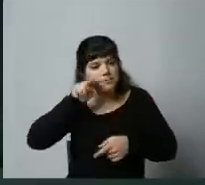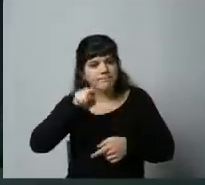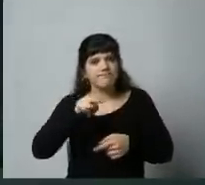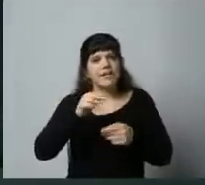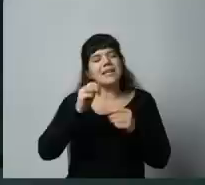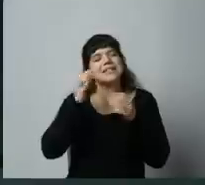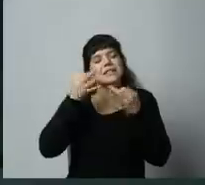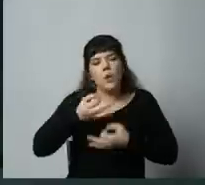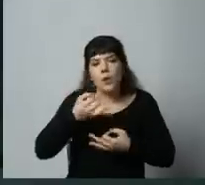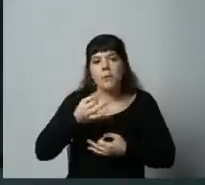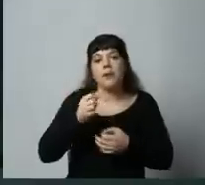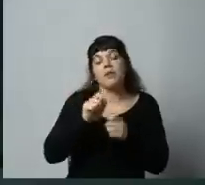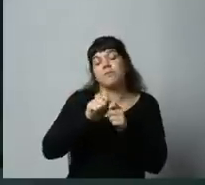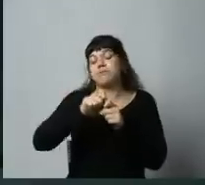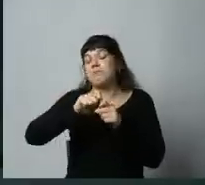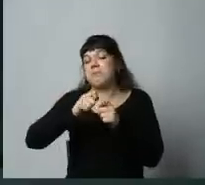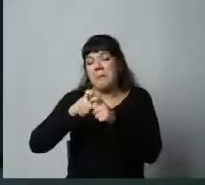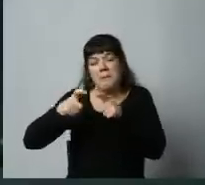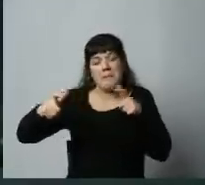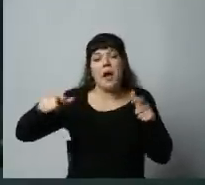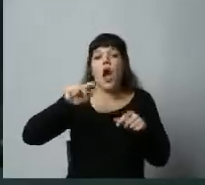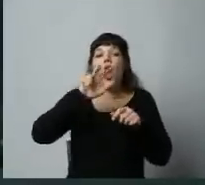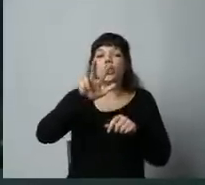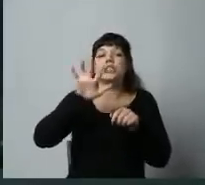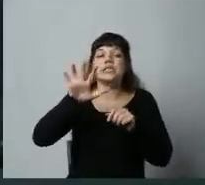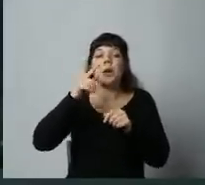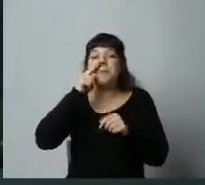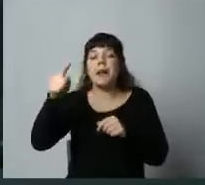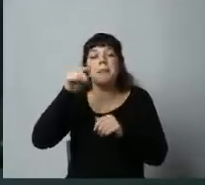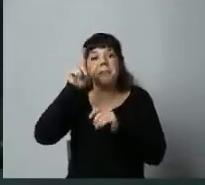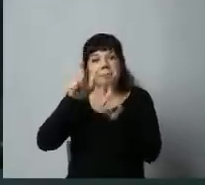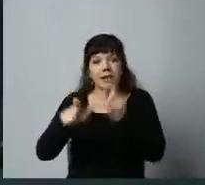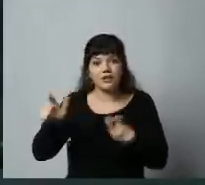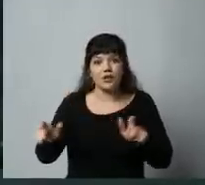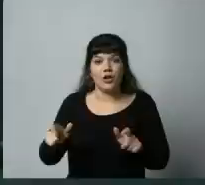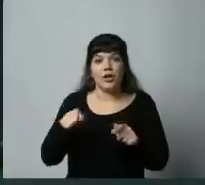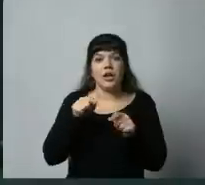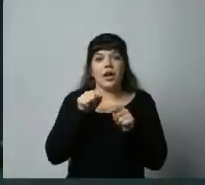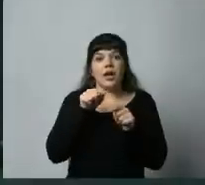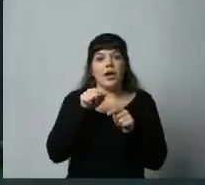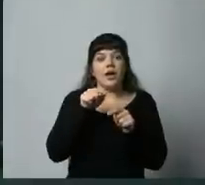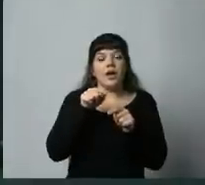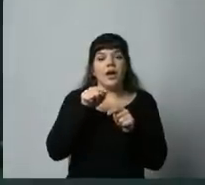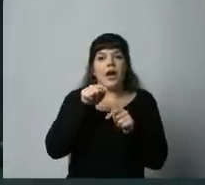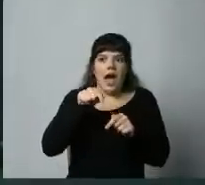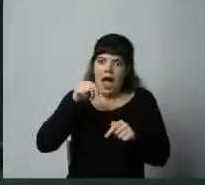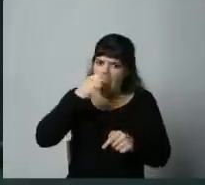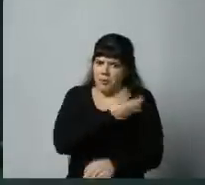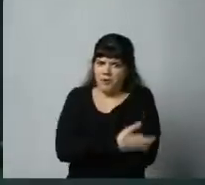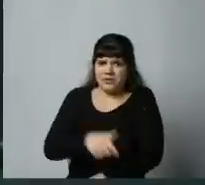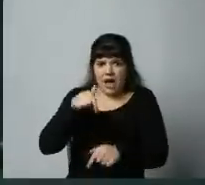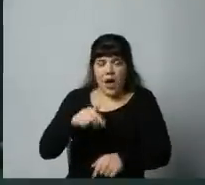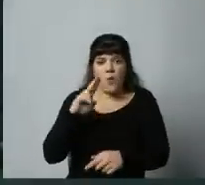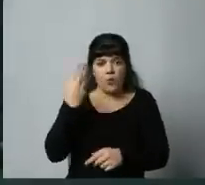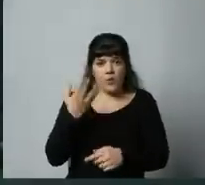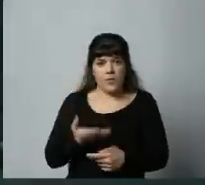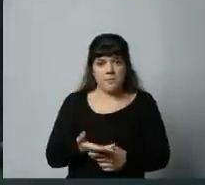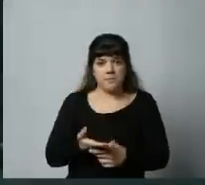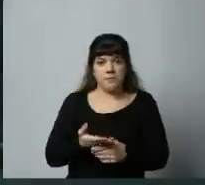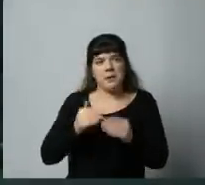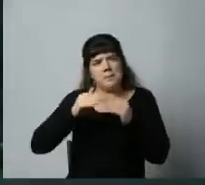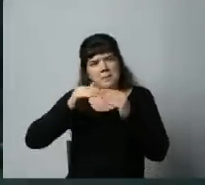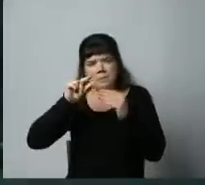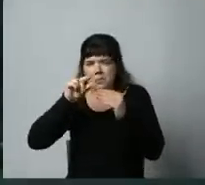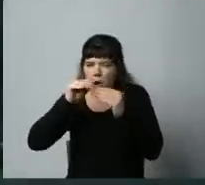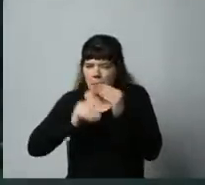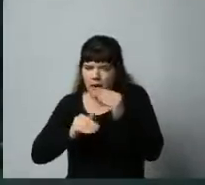85,000 personas la eh la pobreza en Uruguay una cifra similar un poco menor a un estudio